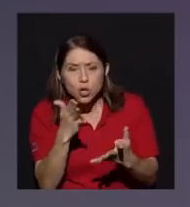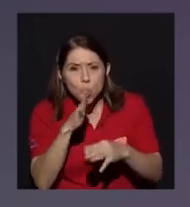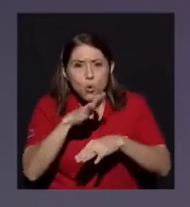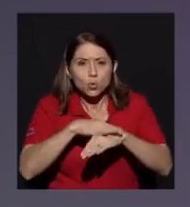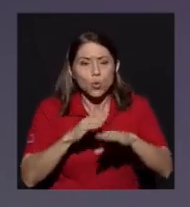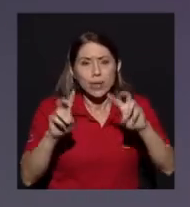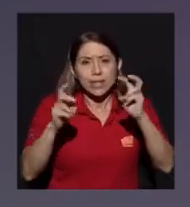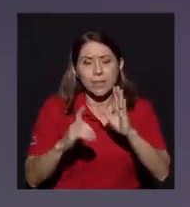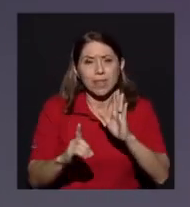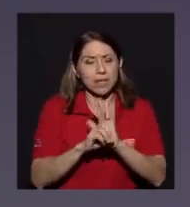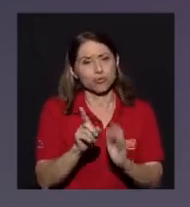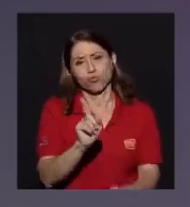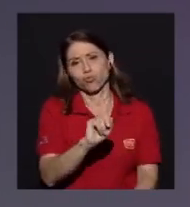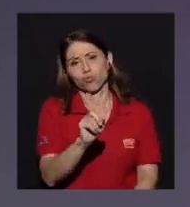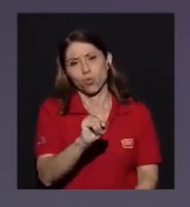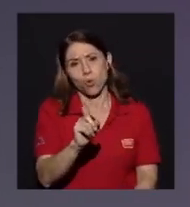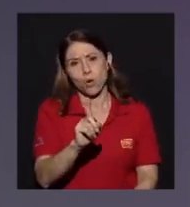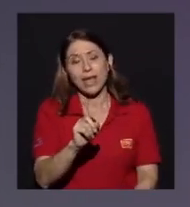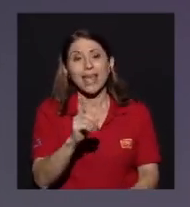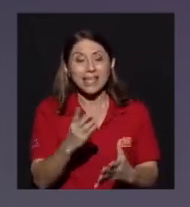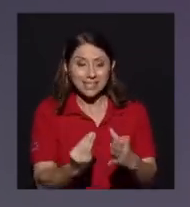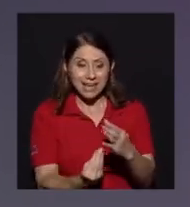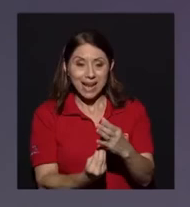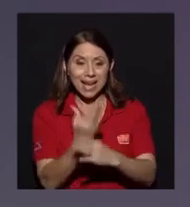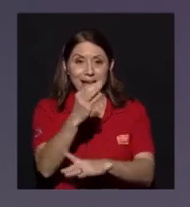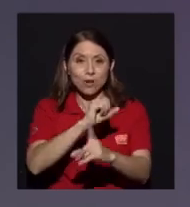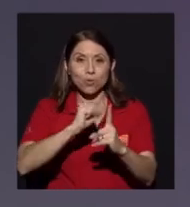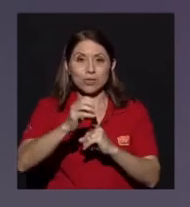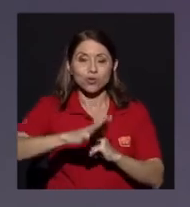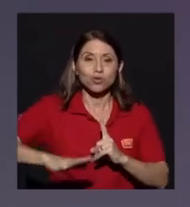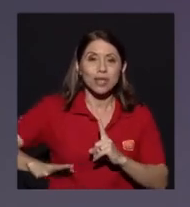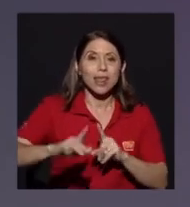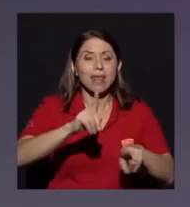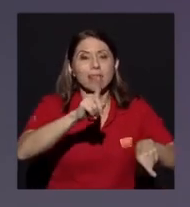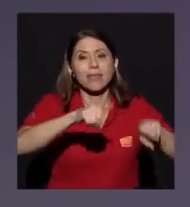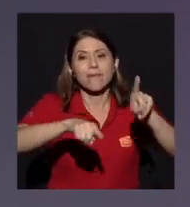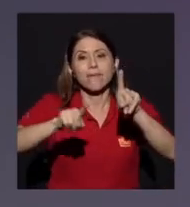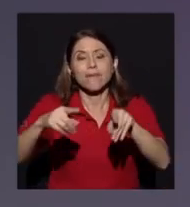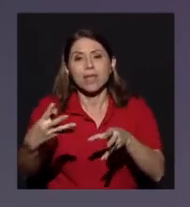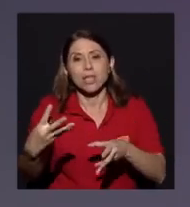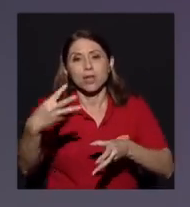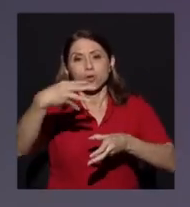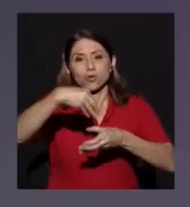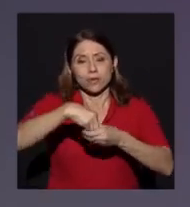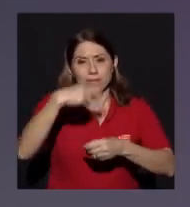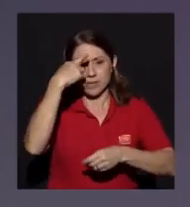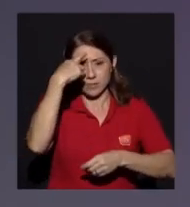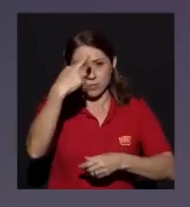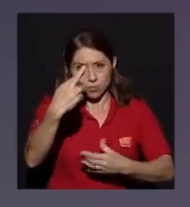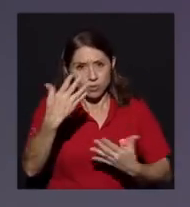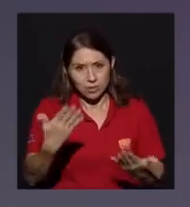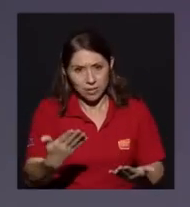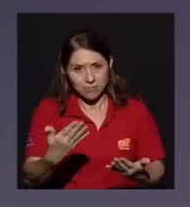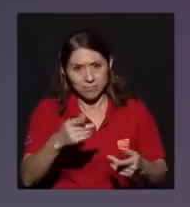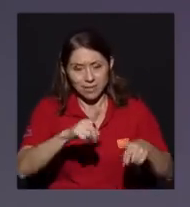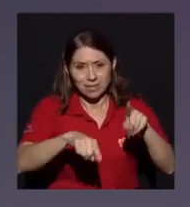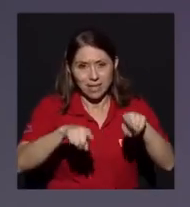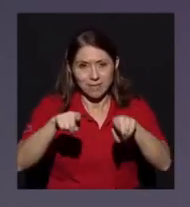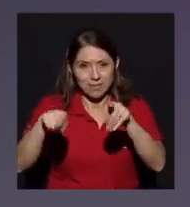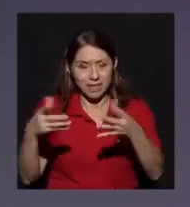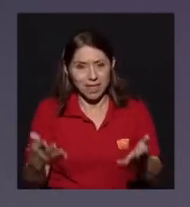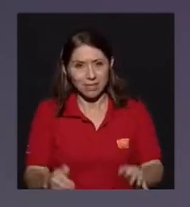de derechos no es es crear una sociedad inclusiva diversa y respetuosa precisamente de esa diversidad